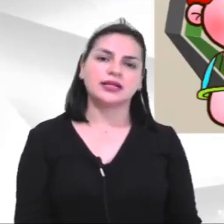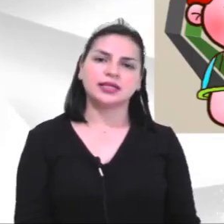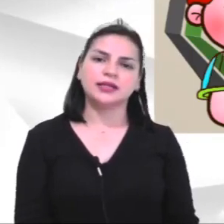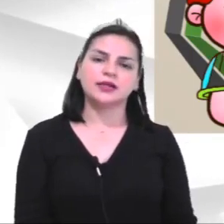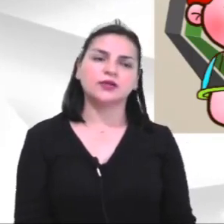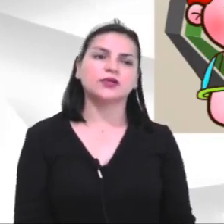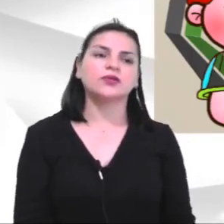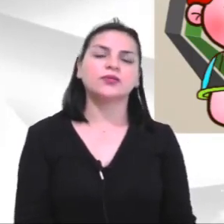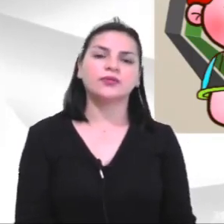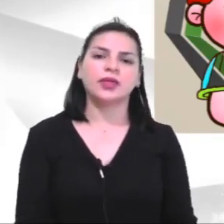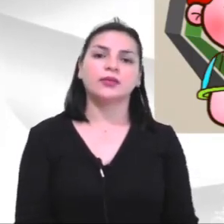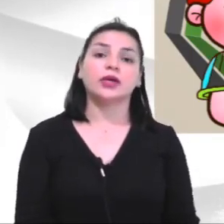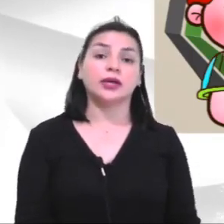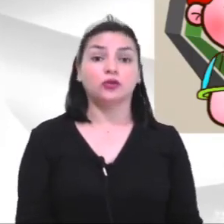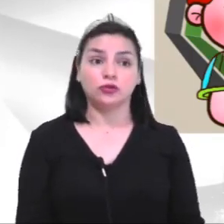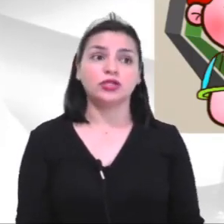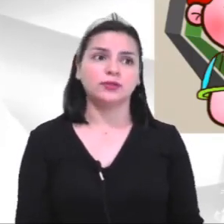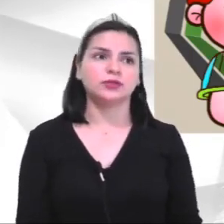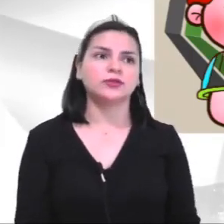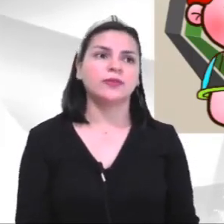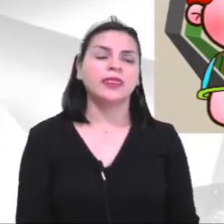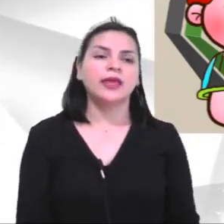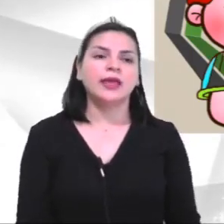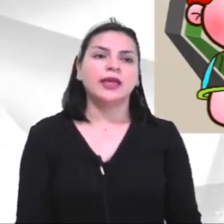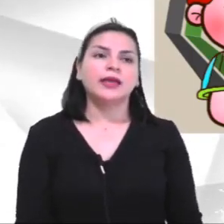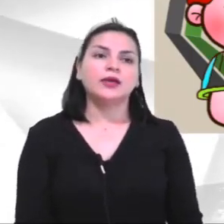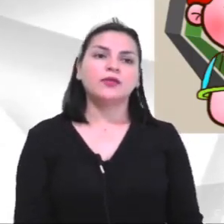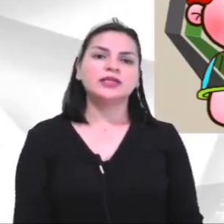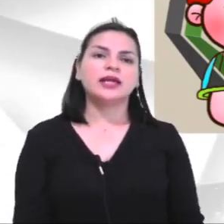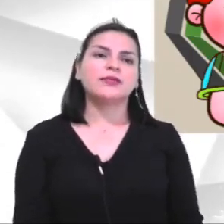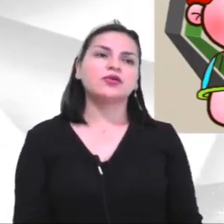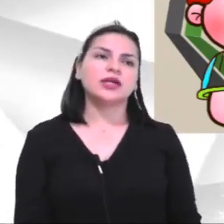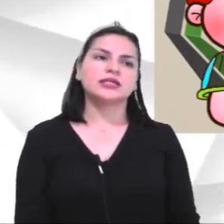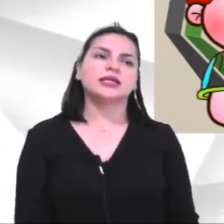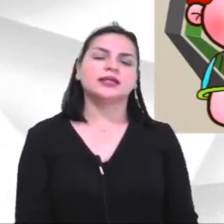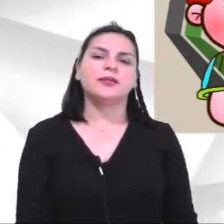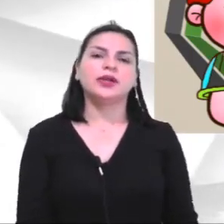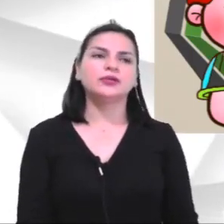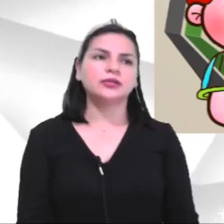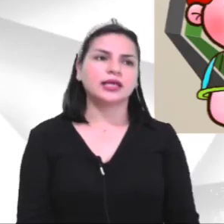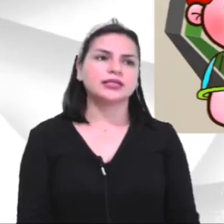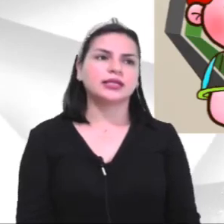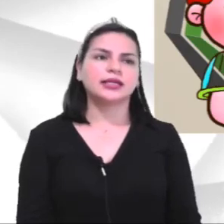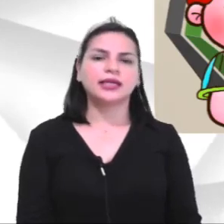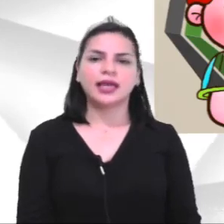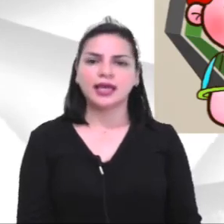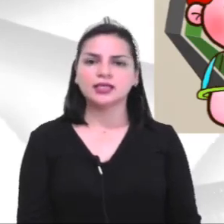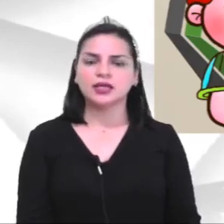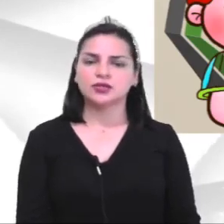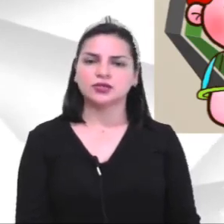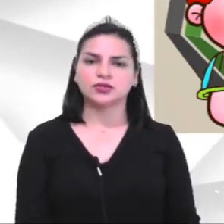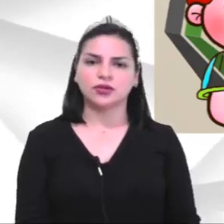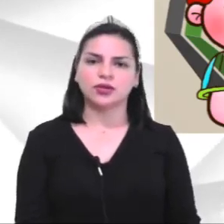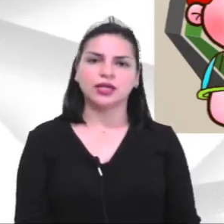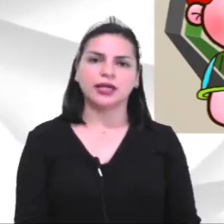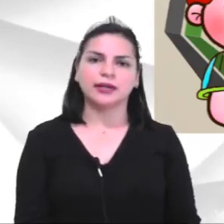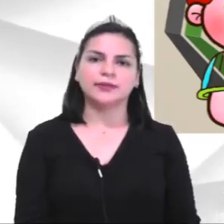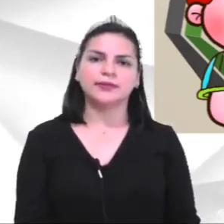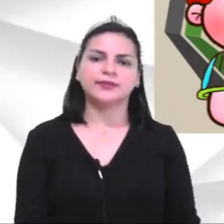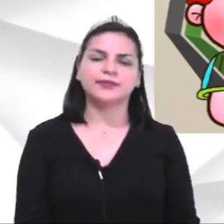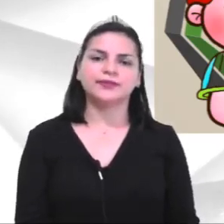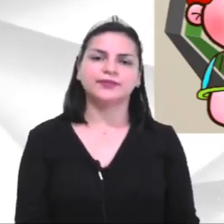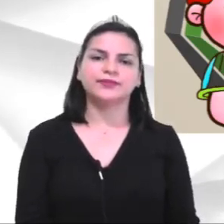que en la clase anterior conocimos. Comenzaremos con las siguientes preguntas. ¿Qué es